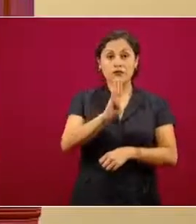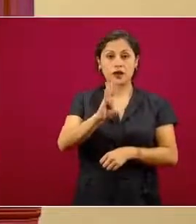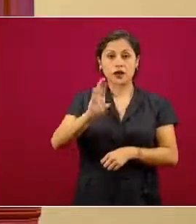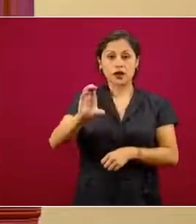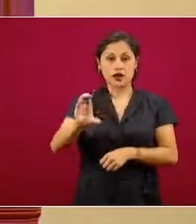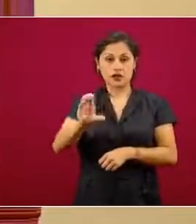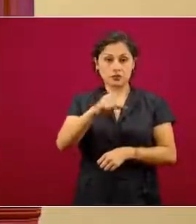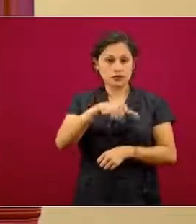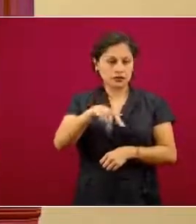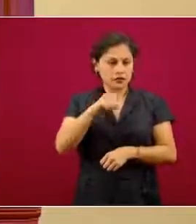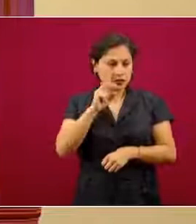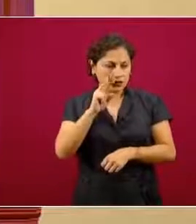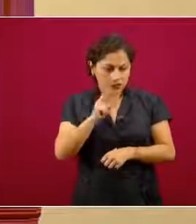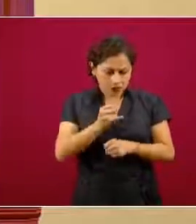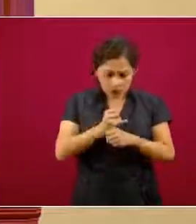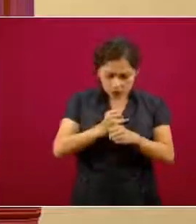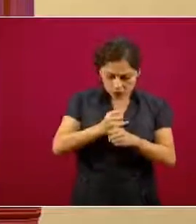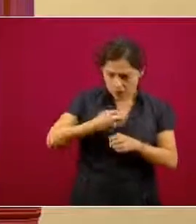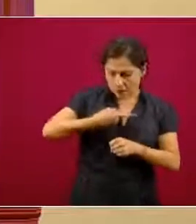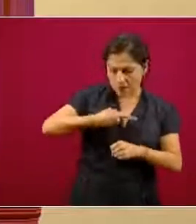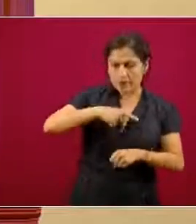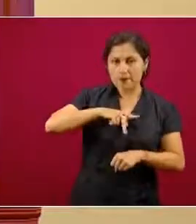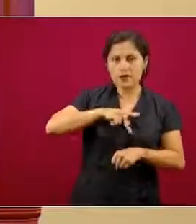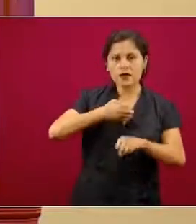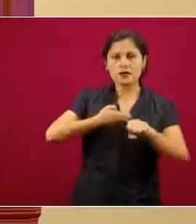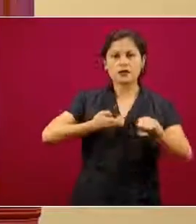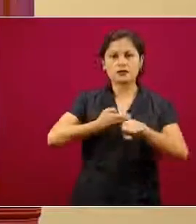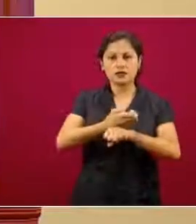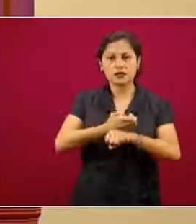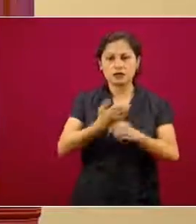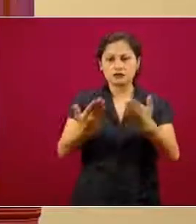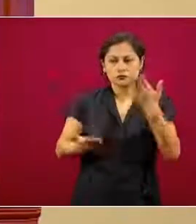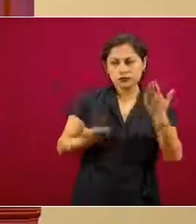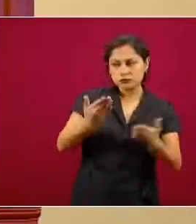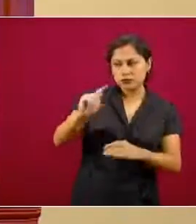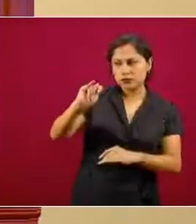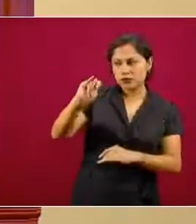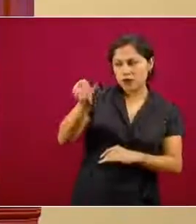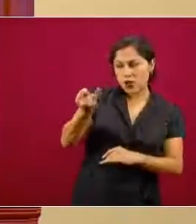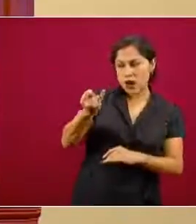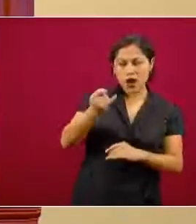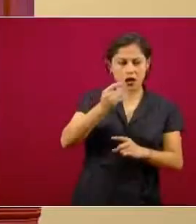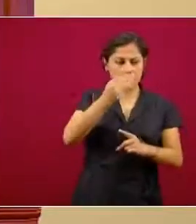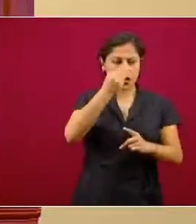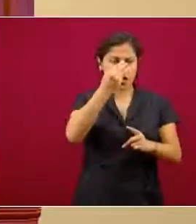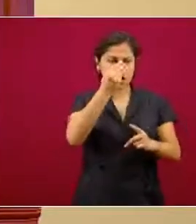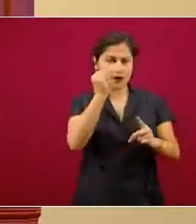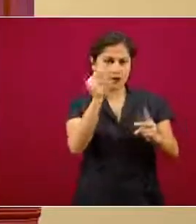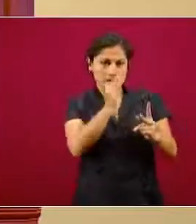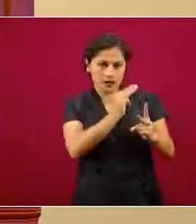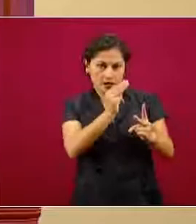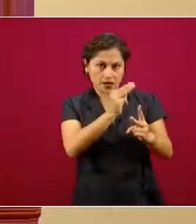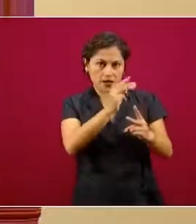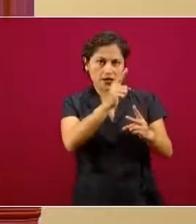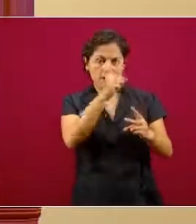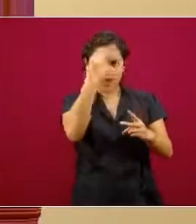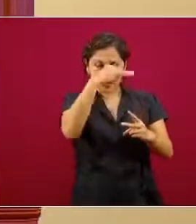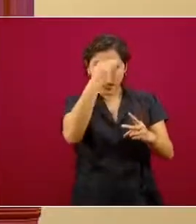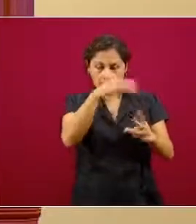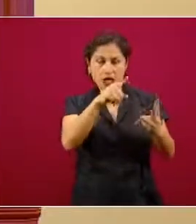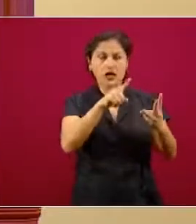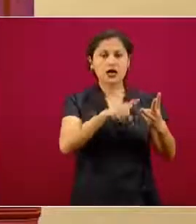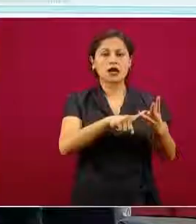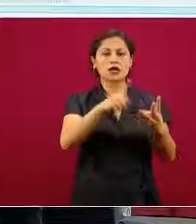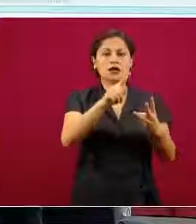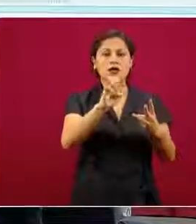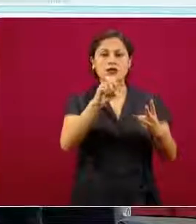situación local, compara o ve los números de Tijuana, de Mexicali, de Ensenada, de Tecate, y